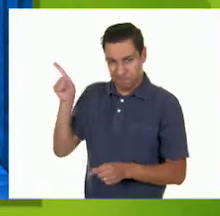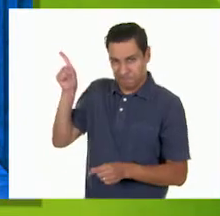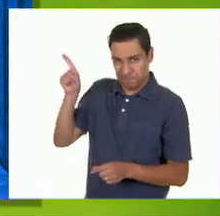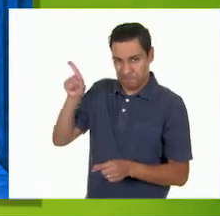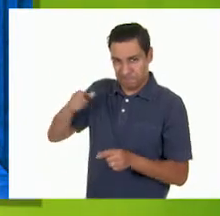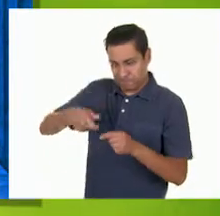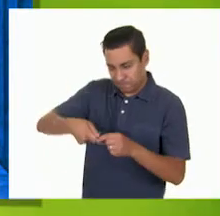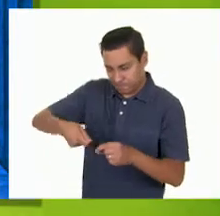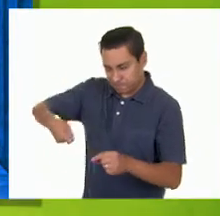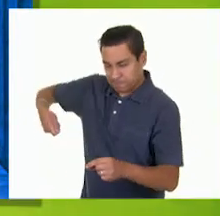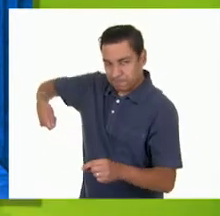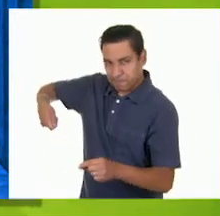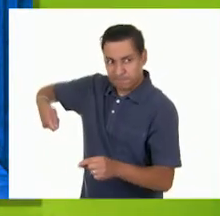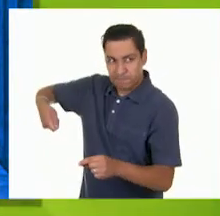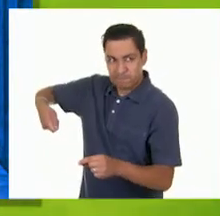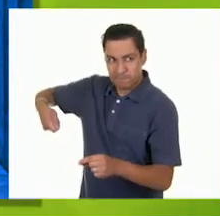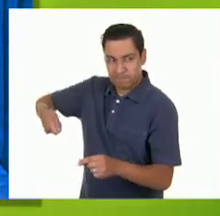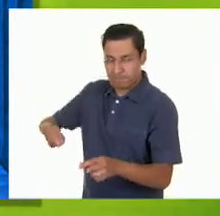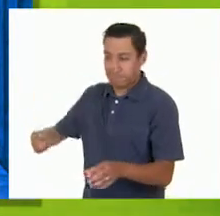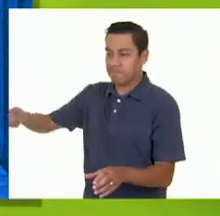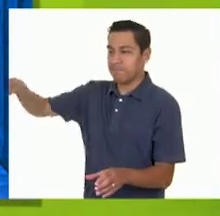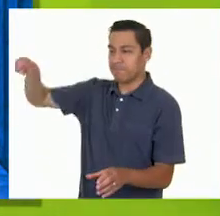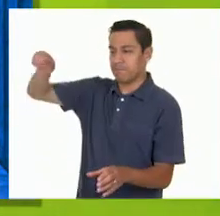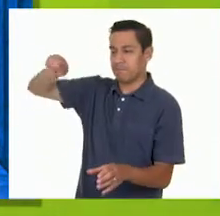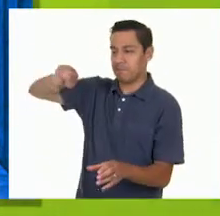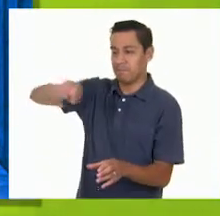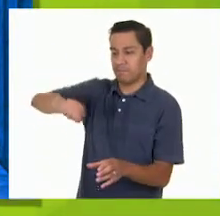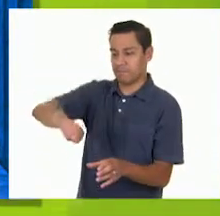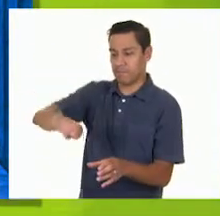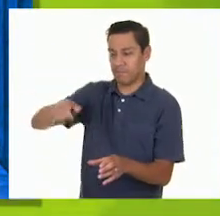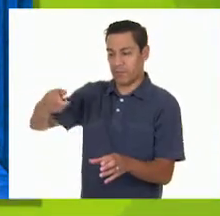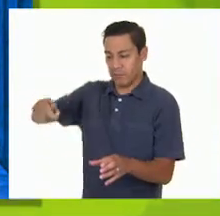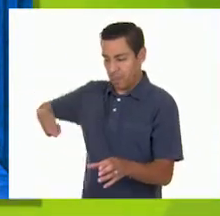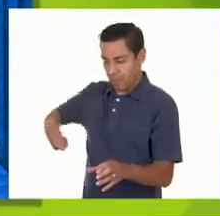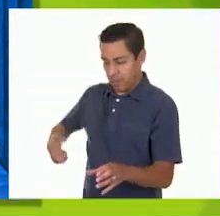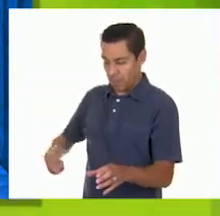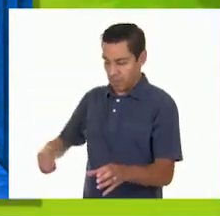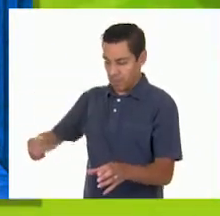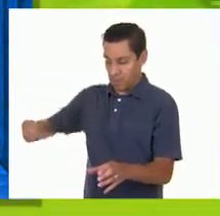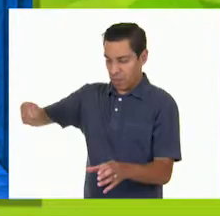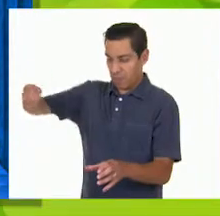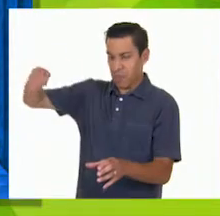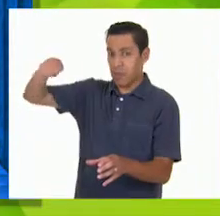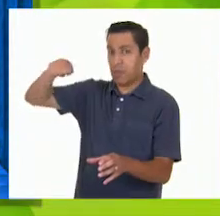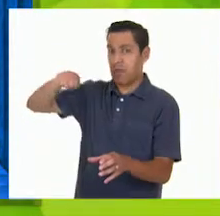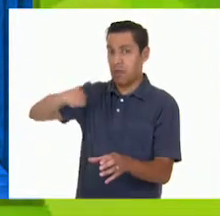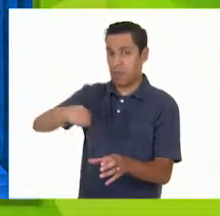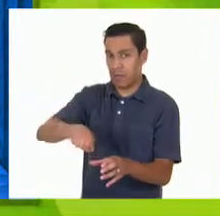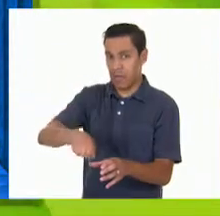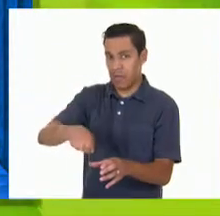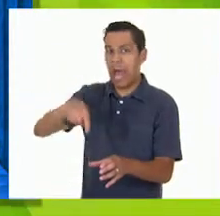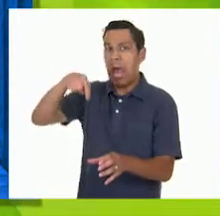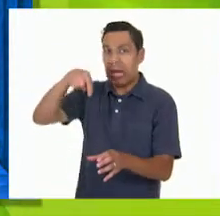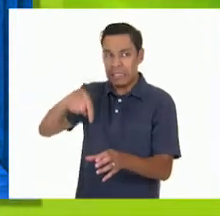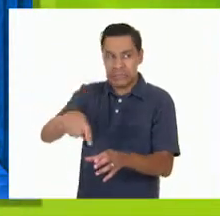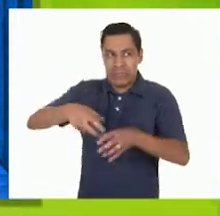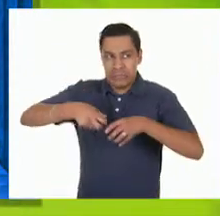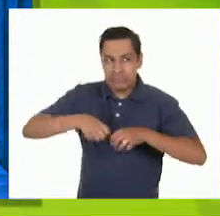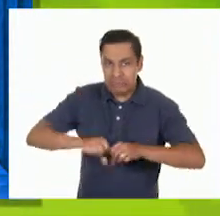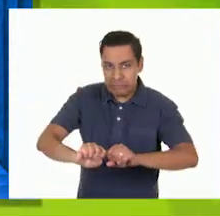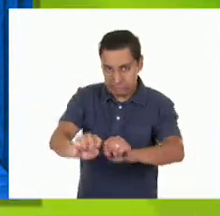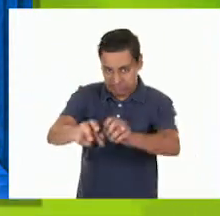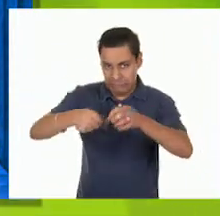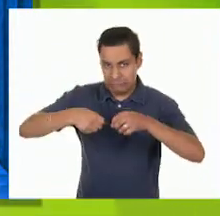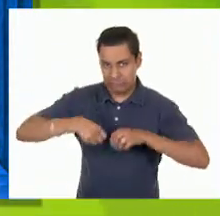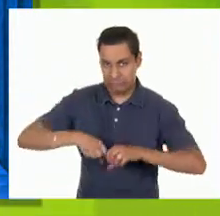estos de cal y se lo agregaba a la olla del maíz porque así haría el nixtamal y